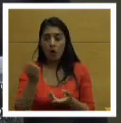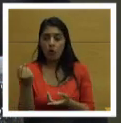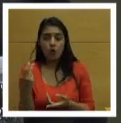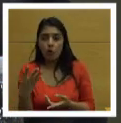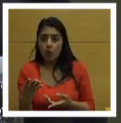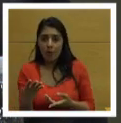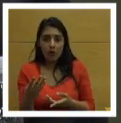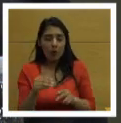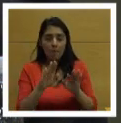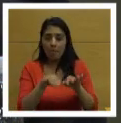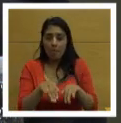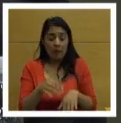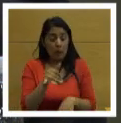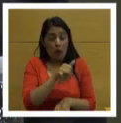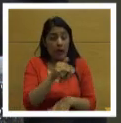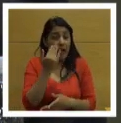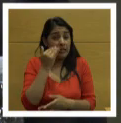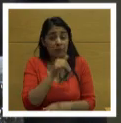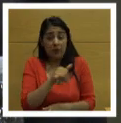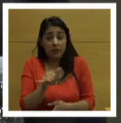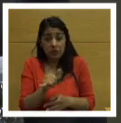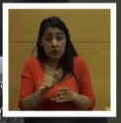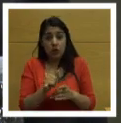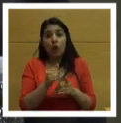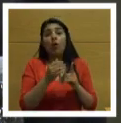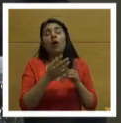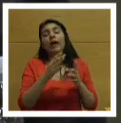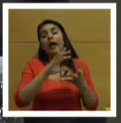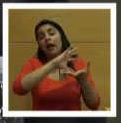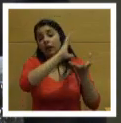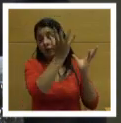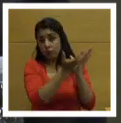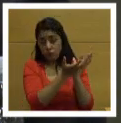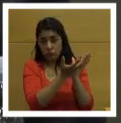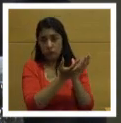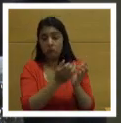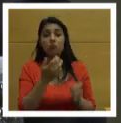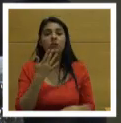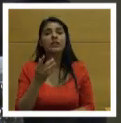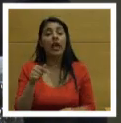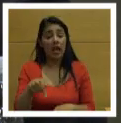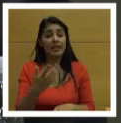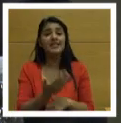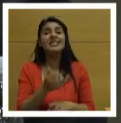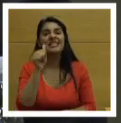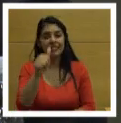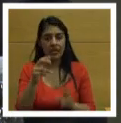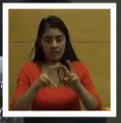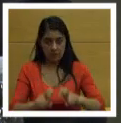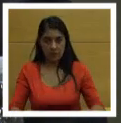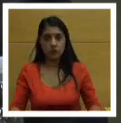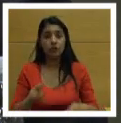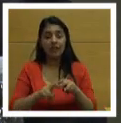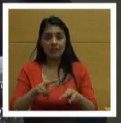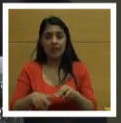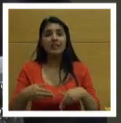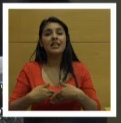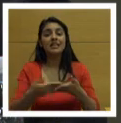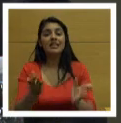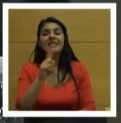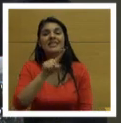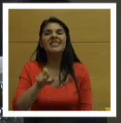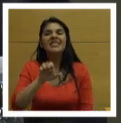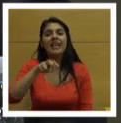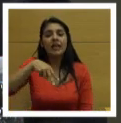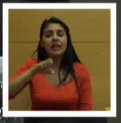realidad internacional, toda vez que según seis estudios realizados por el Servicio Nacional de la Mujer y de la Equidad de Género, entre los